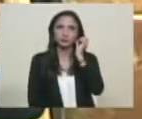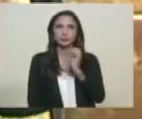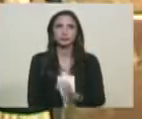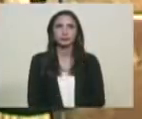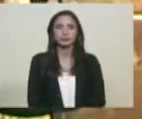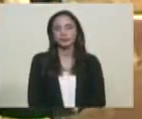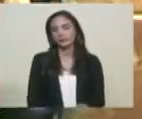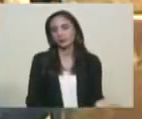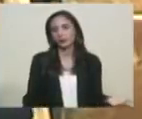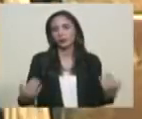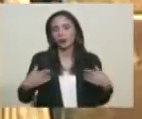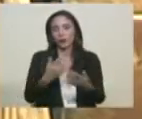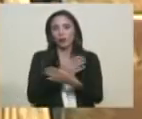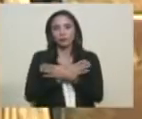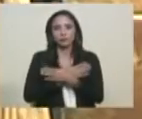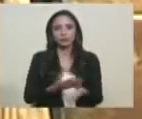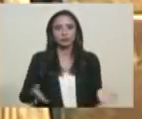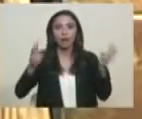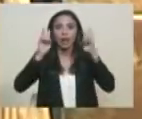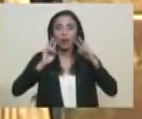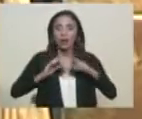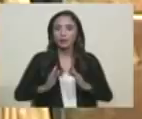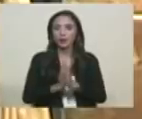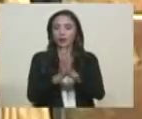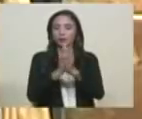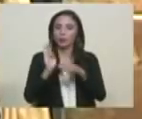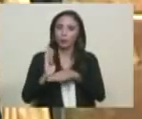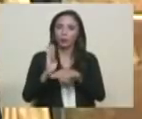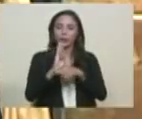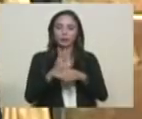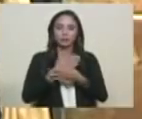Estoy bajo su manto protector.